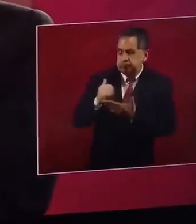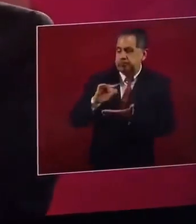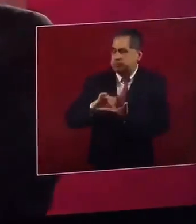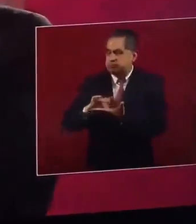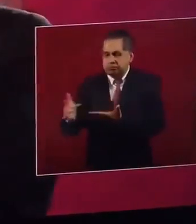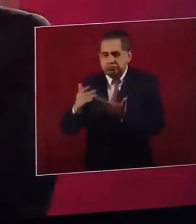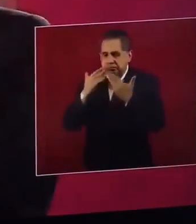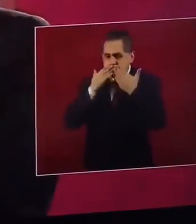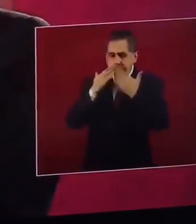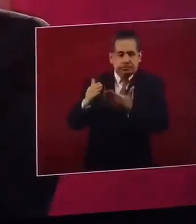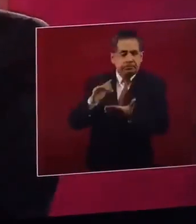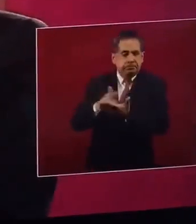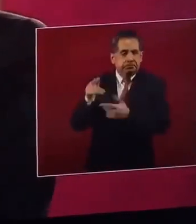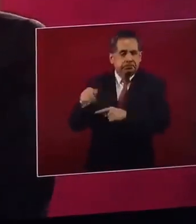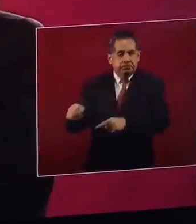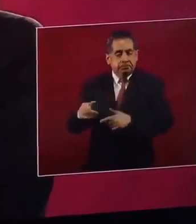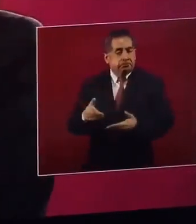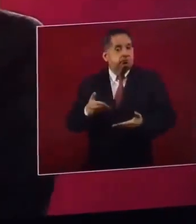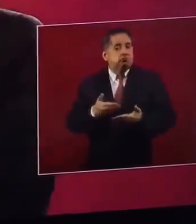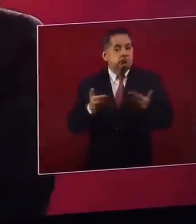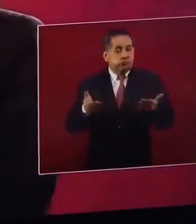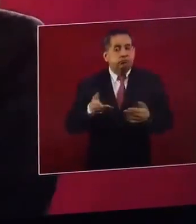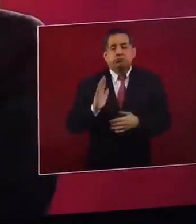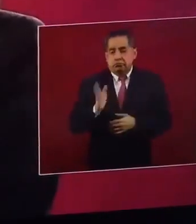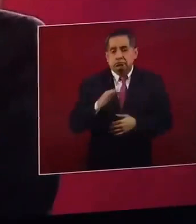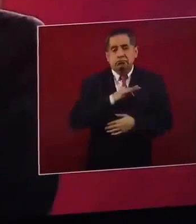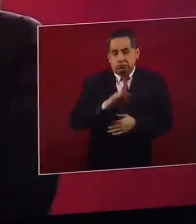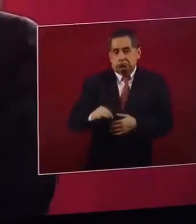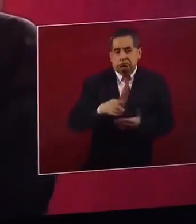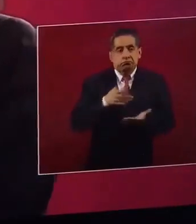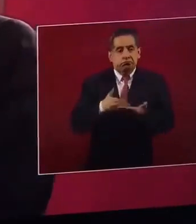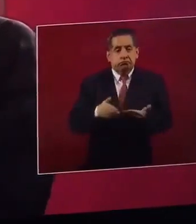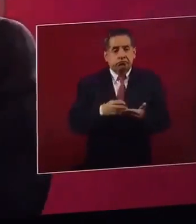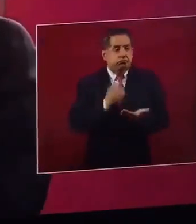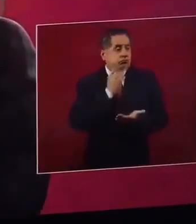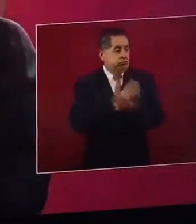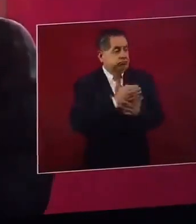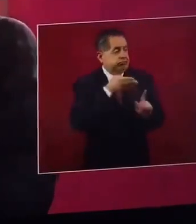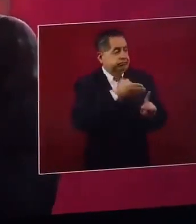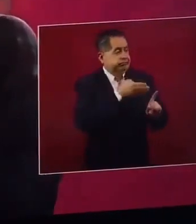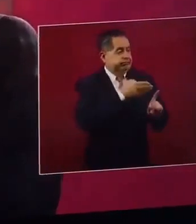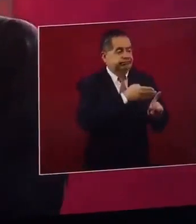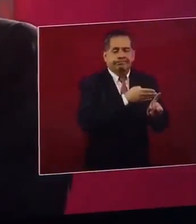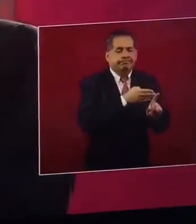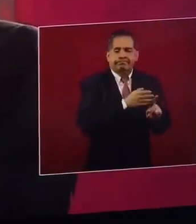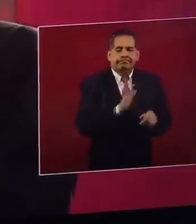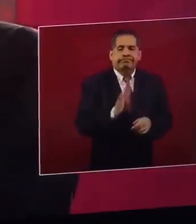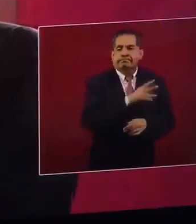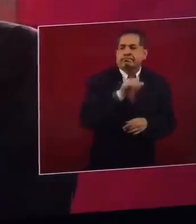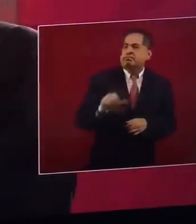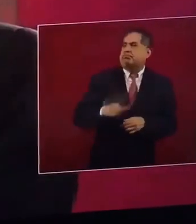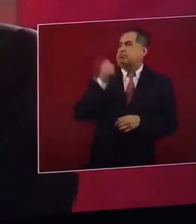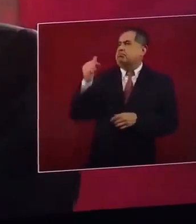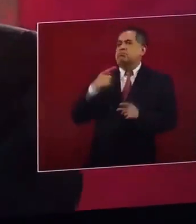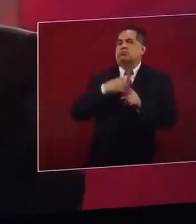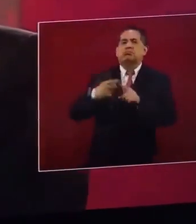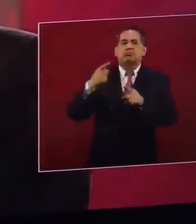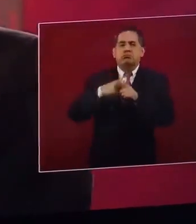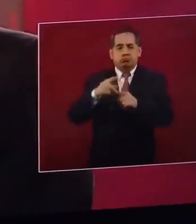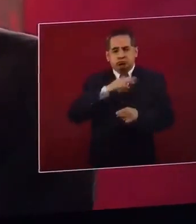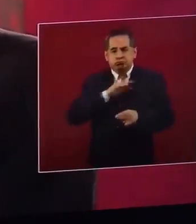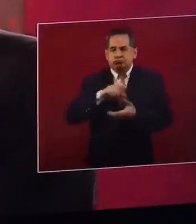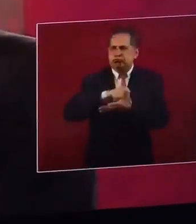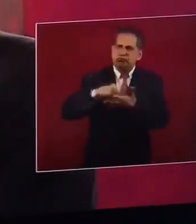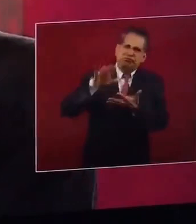mucho, y ahora se puede hacer compras consolidadas de todos los